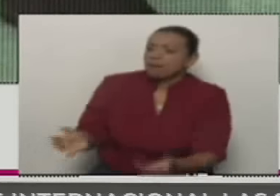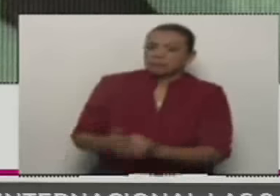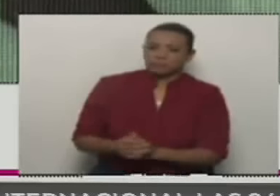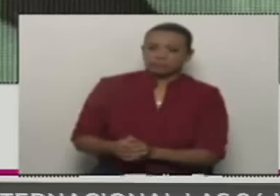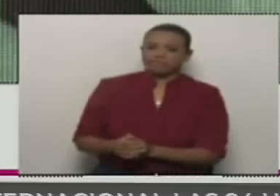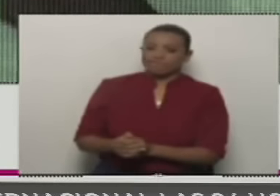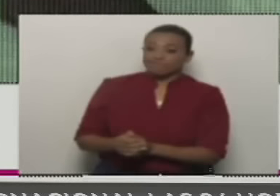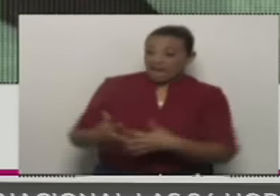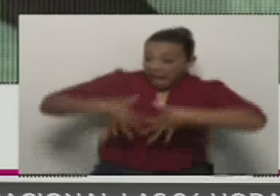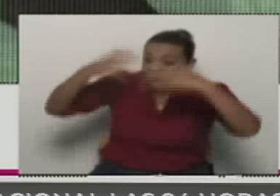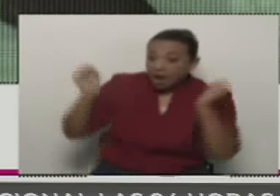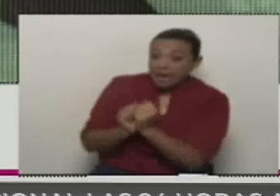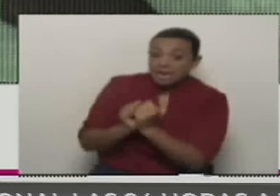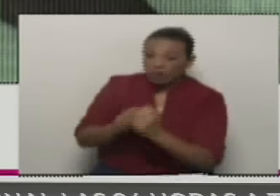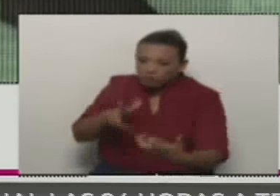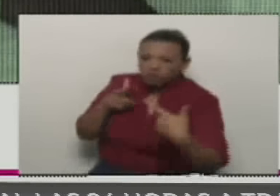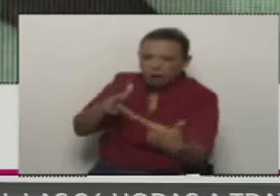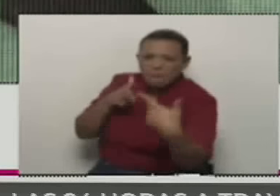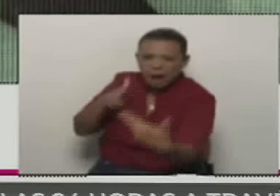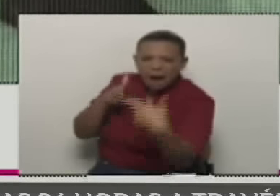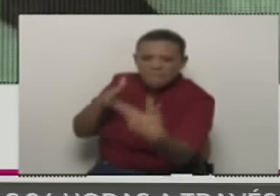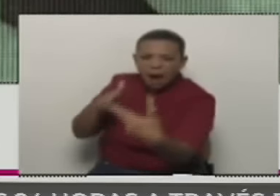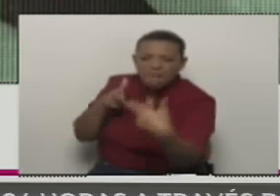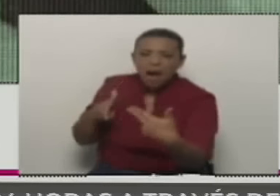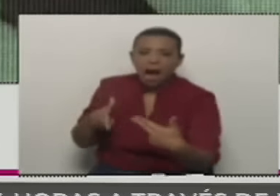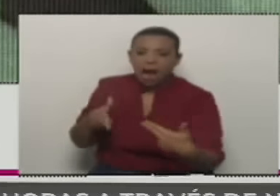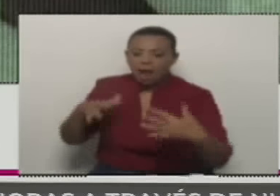La guerra, la división,